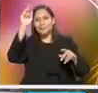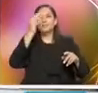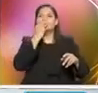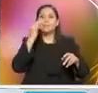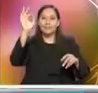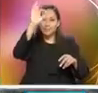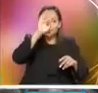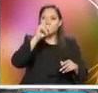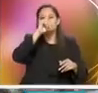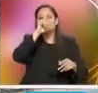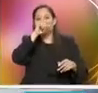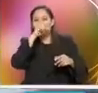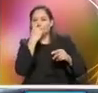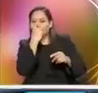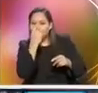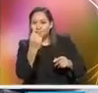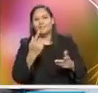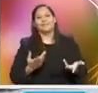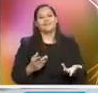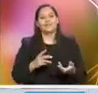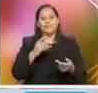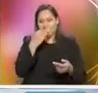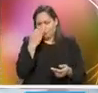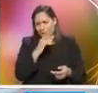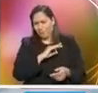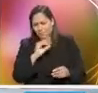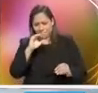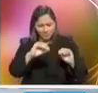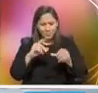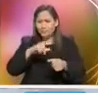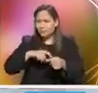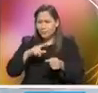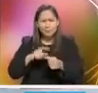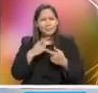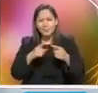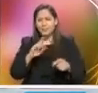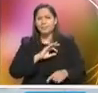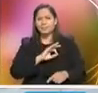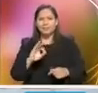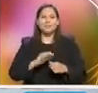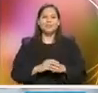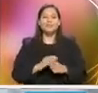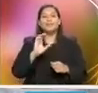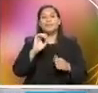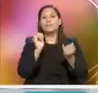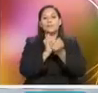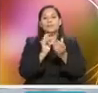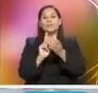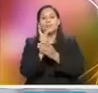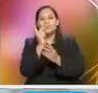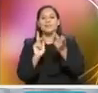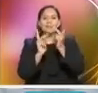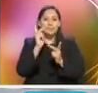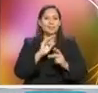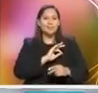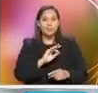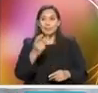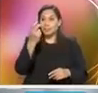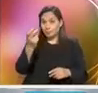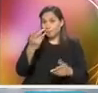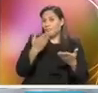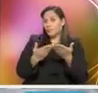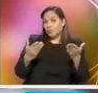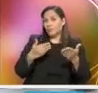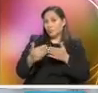Entonces puedes tener ahí flores, puedes tener una combinación también. Y puedes tener hortalizas. Claro, que eso también está muy de